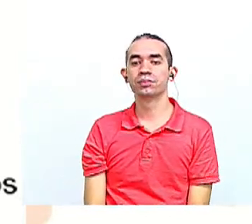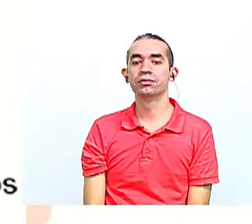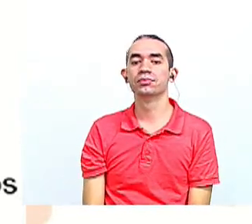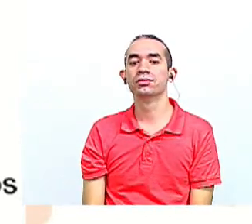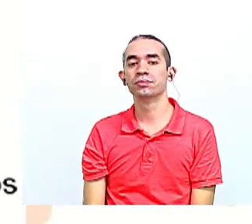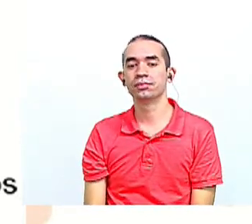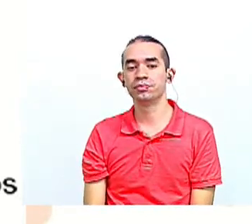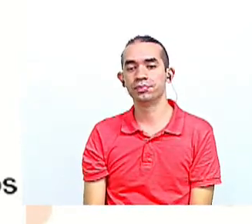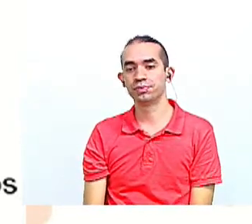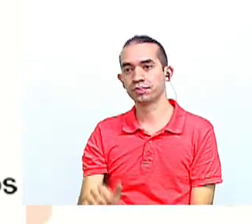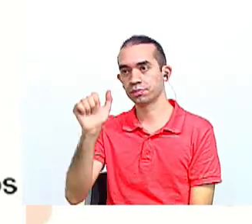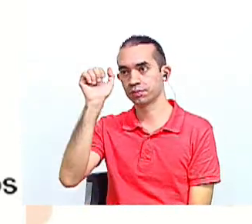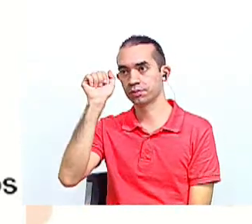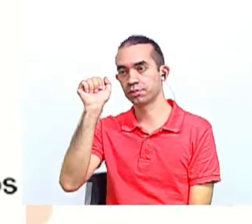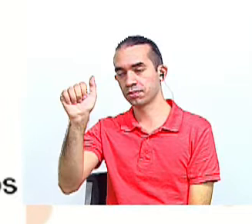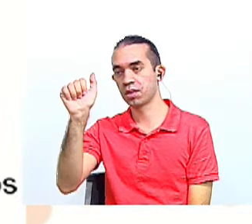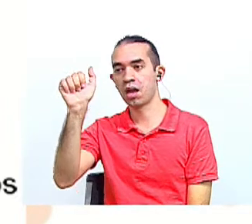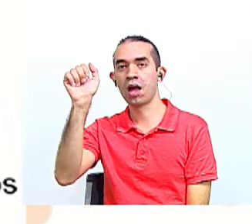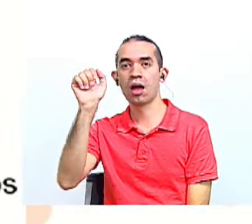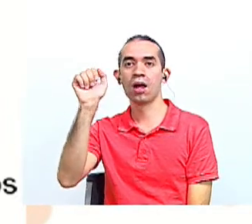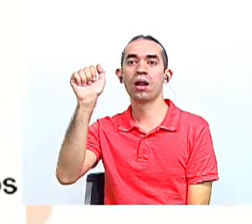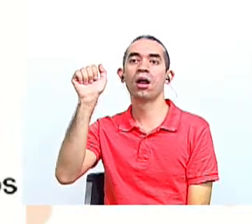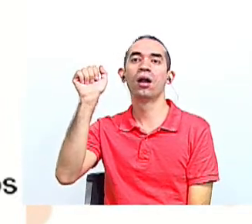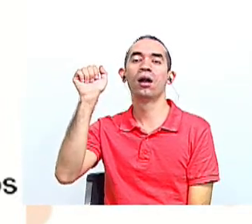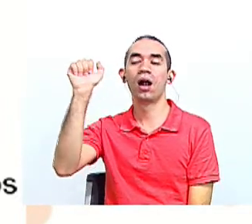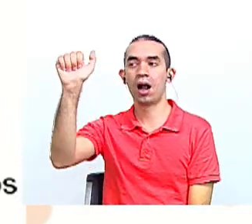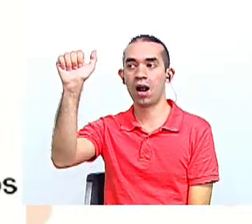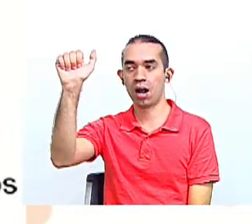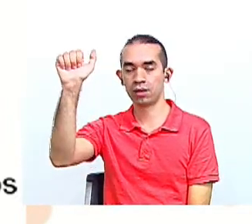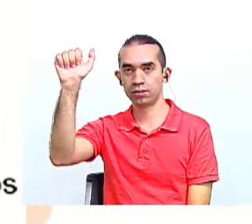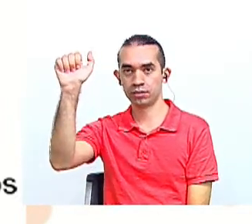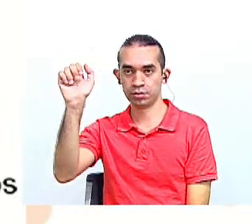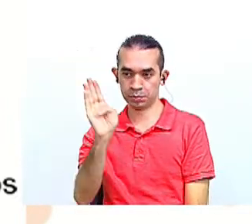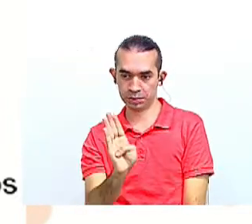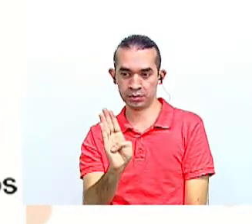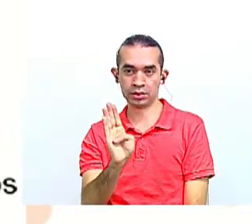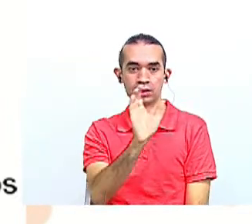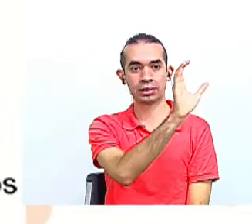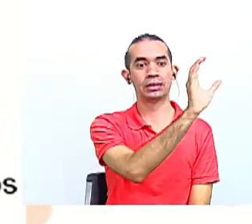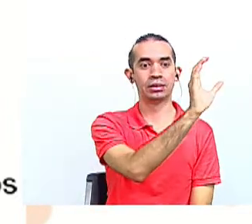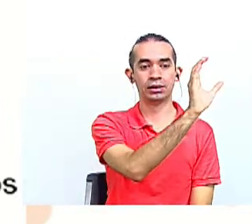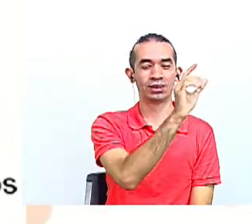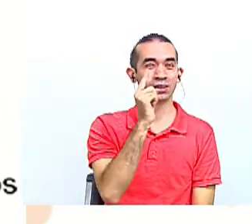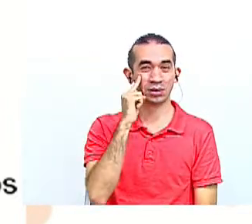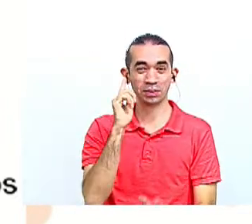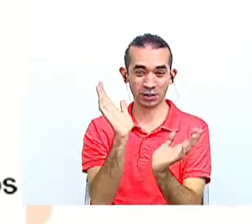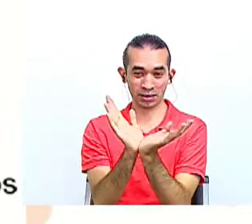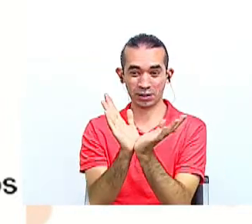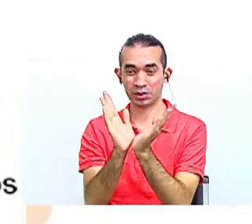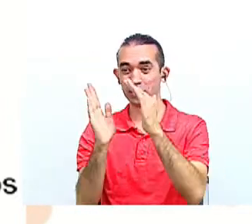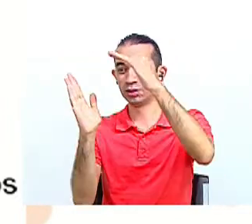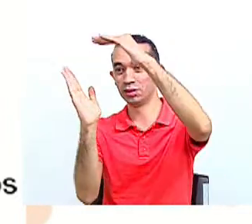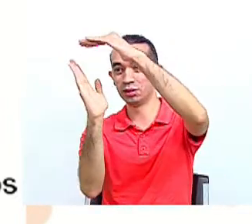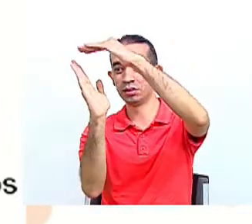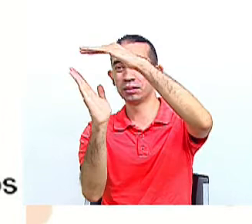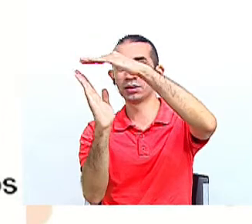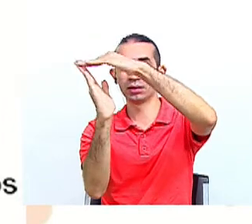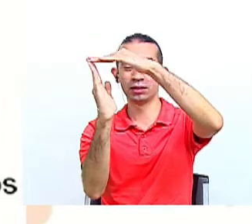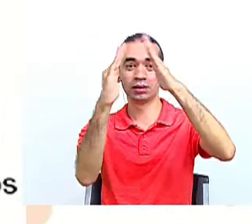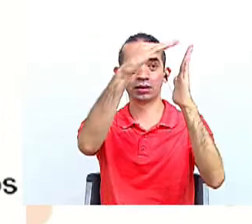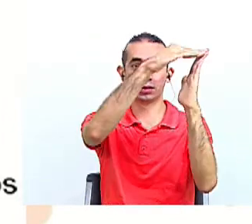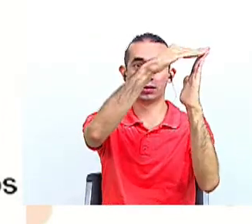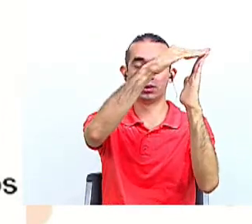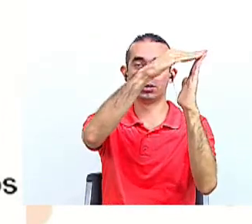triángulo ABC. Sus ángulos marcados corresponden a